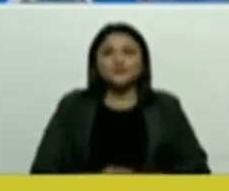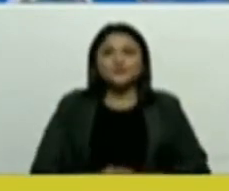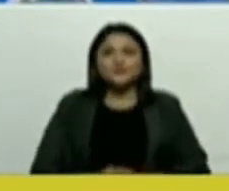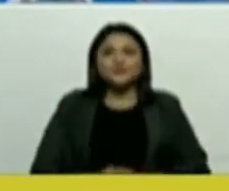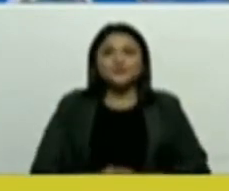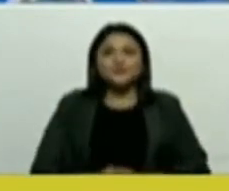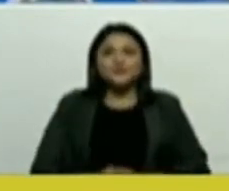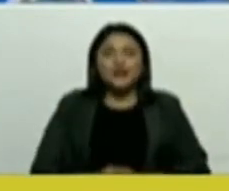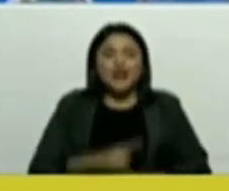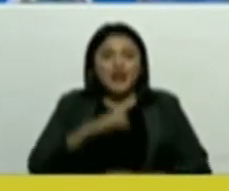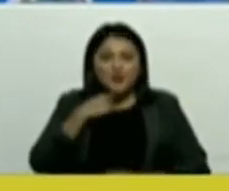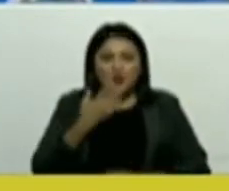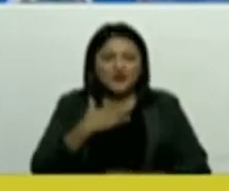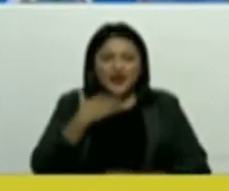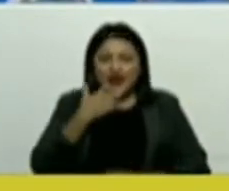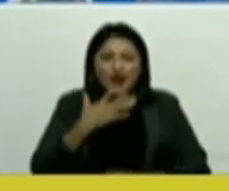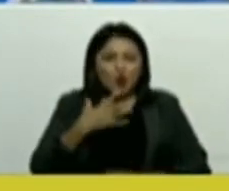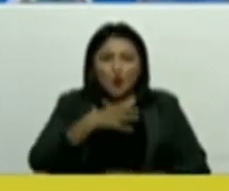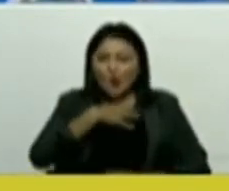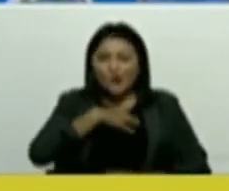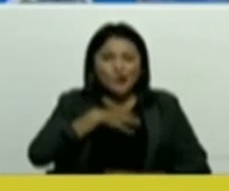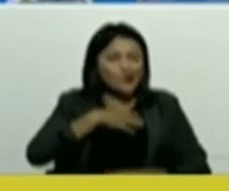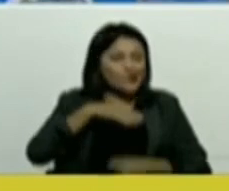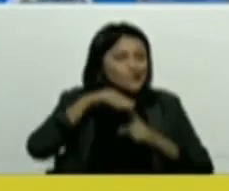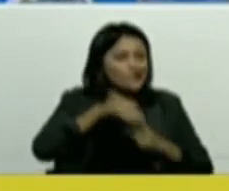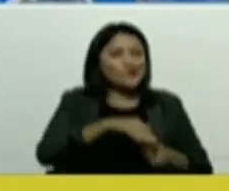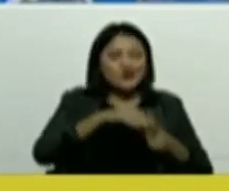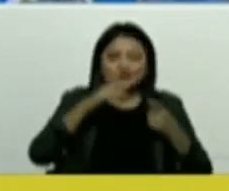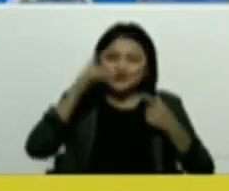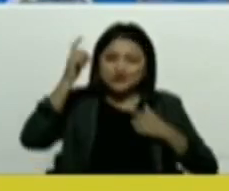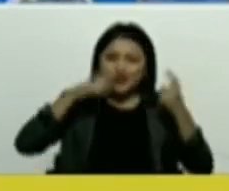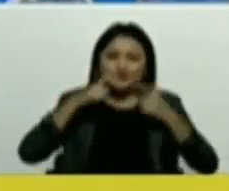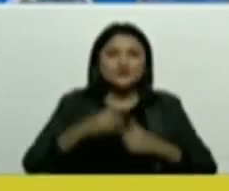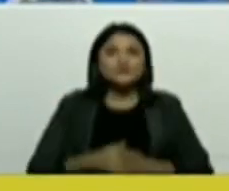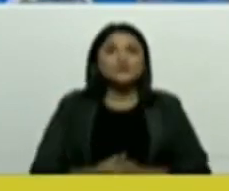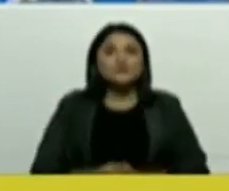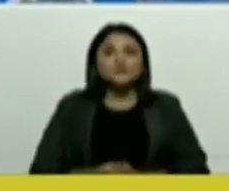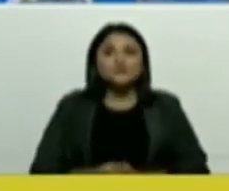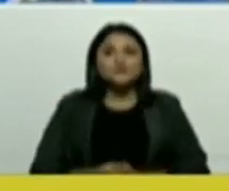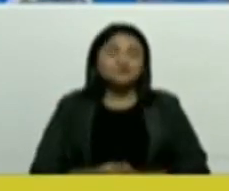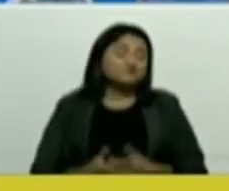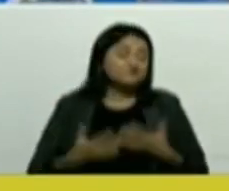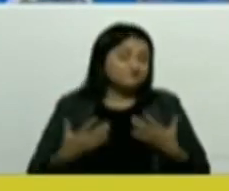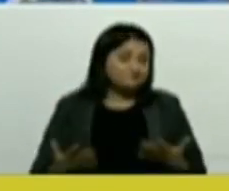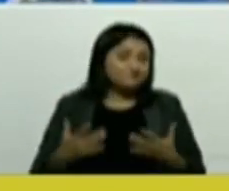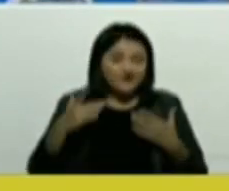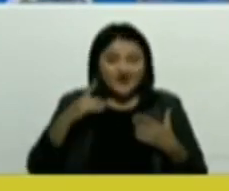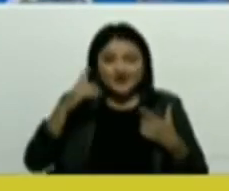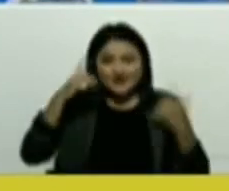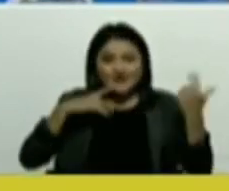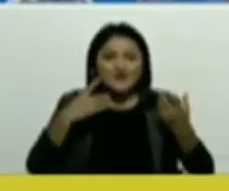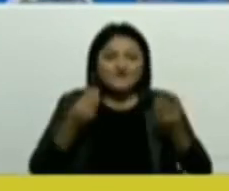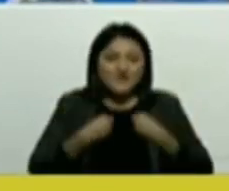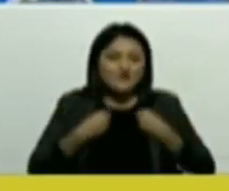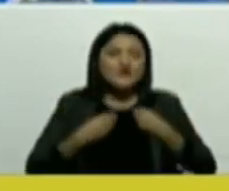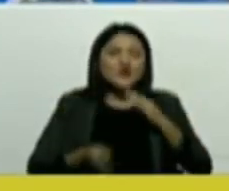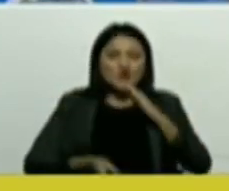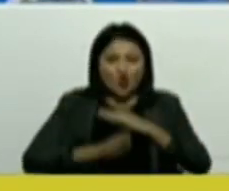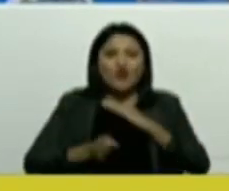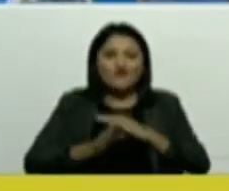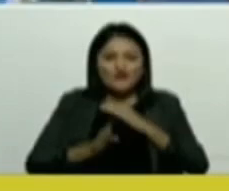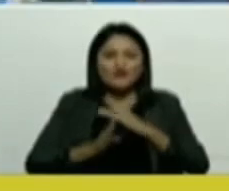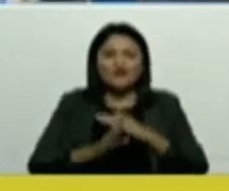death. Tampoco lo hizo la muerte. That is why he lives. Por eso sigue vivo.